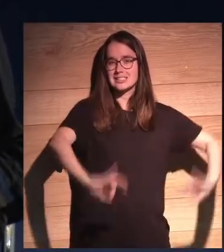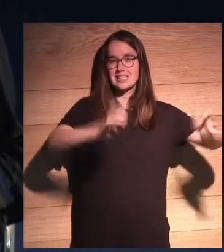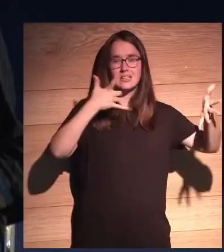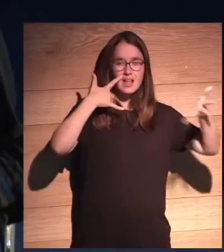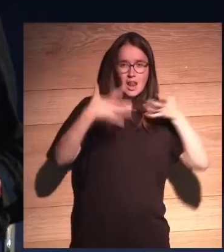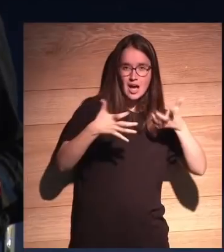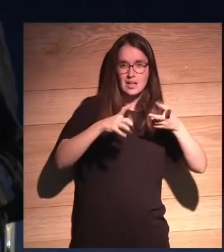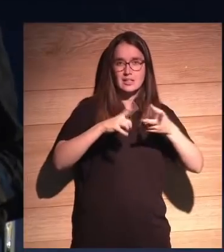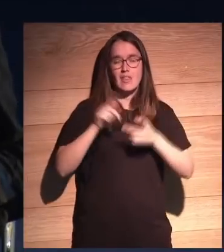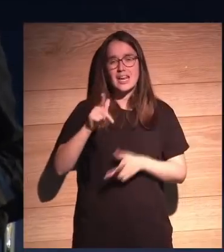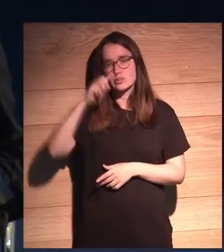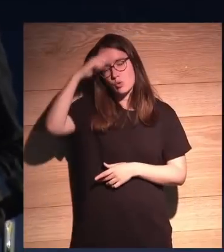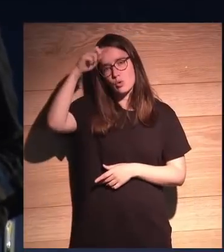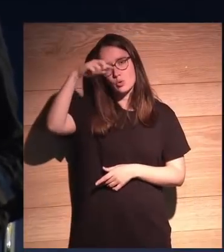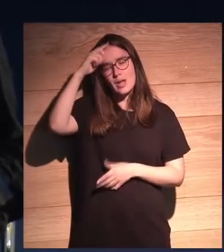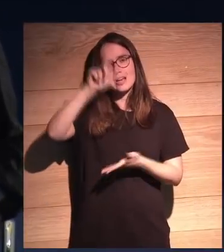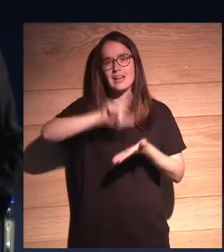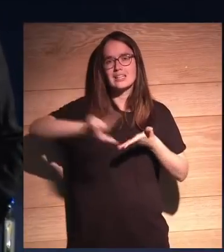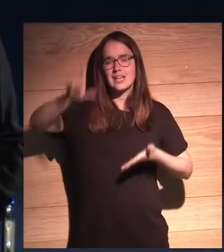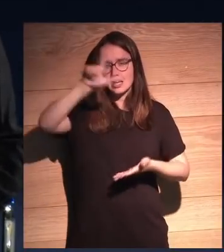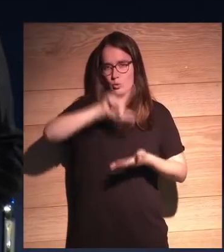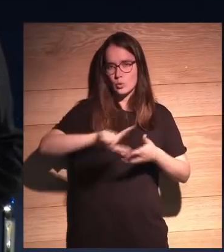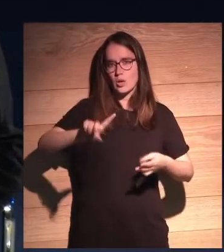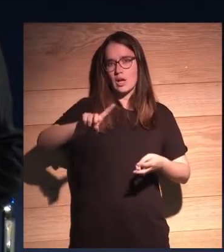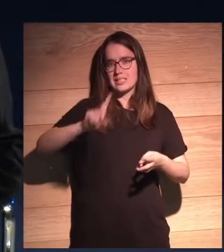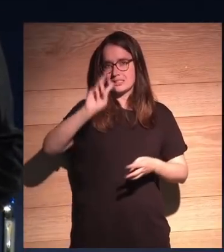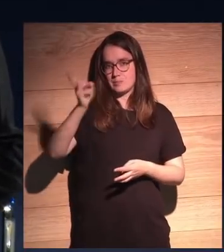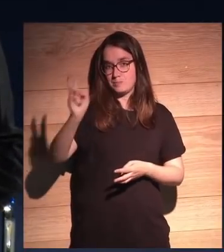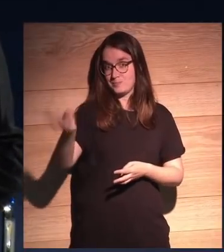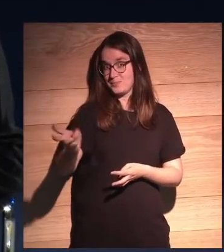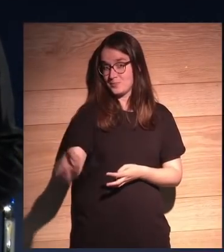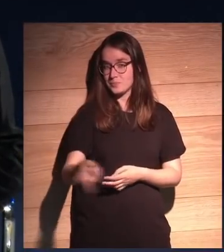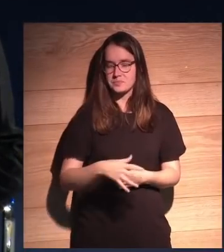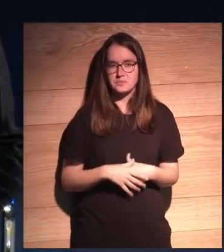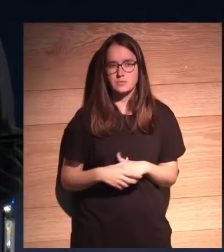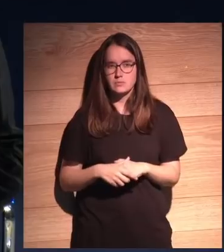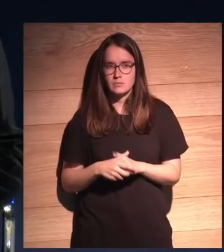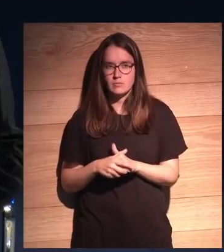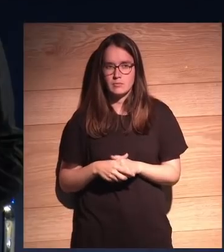arte, del hecho cultural, de la literatura, etcétera, ¿no?